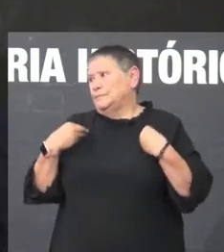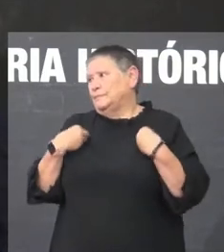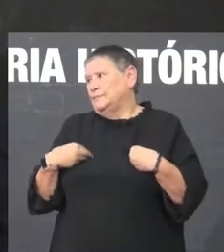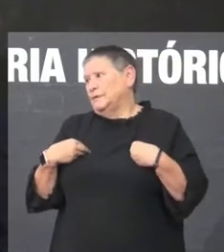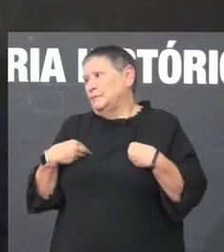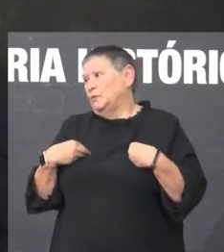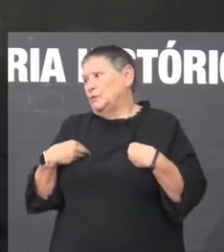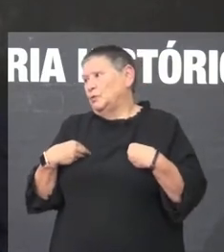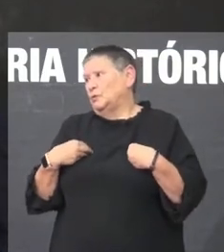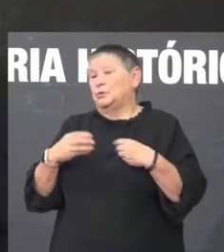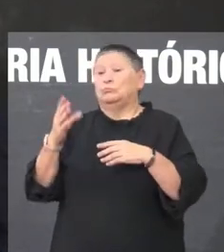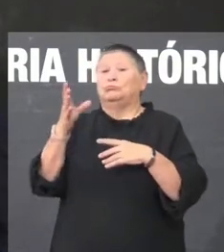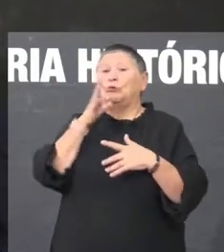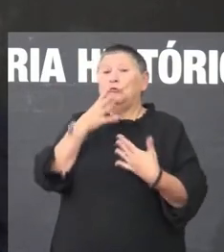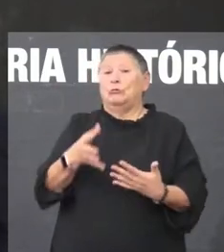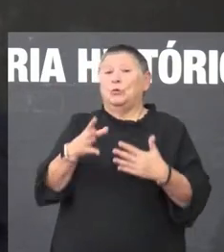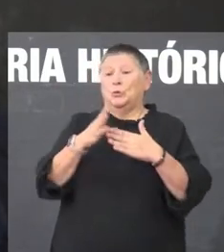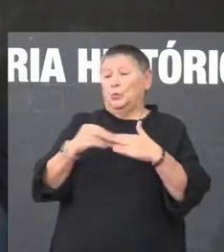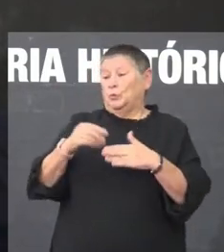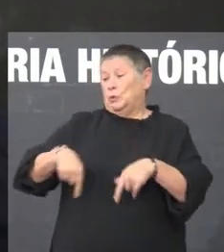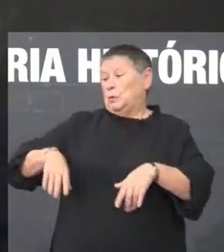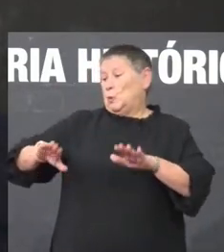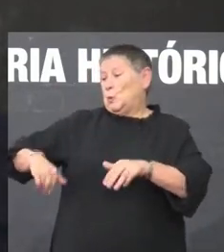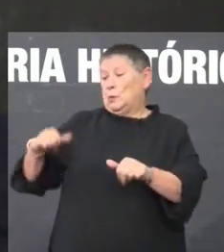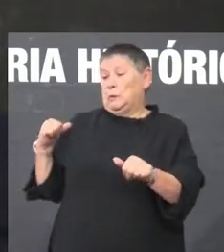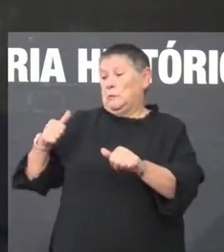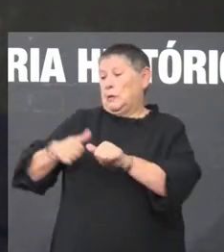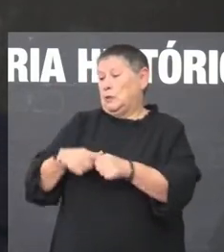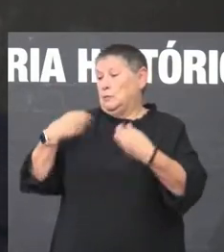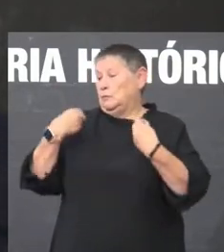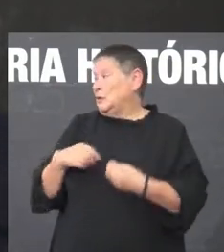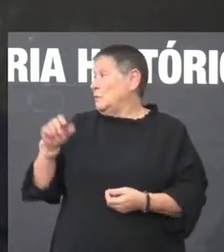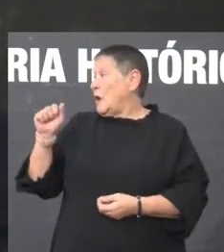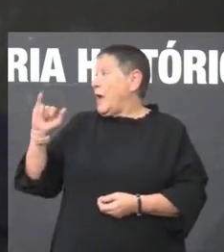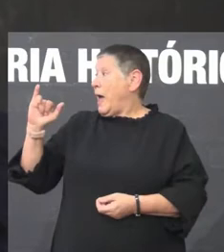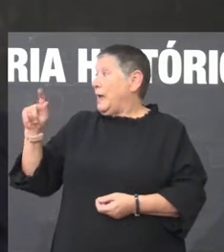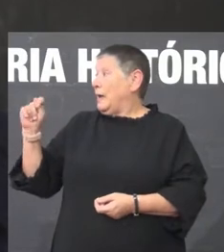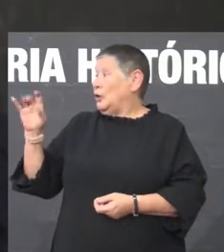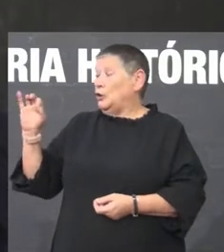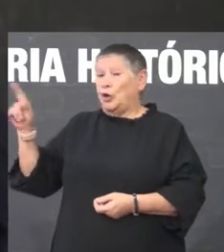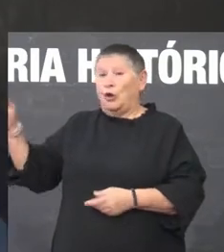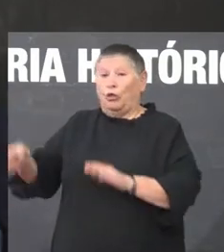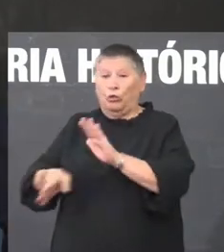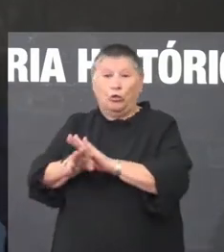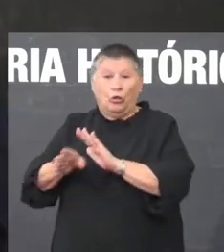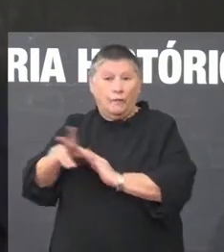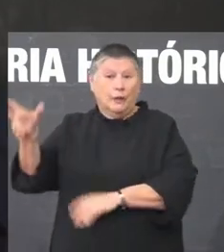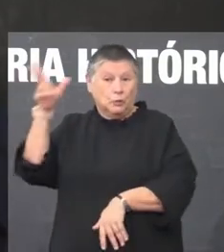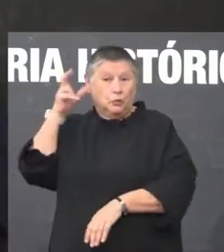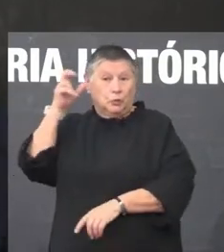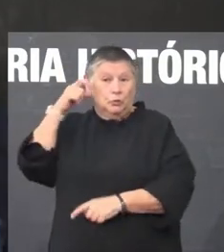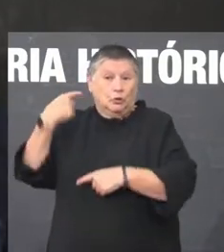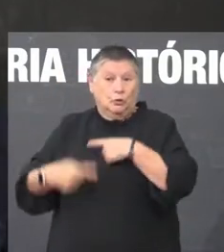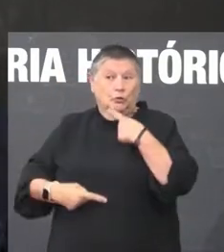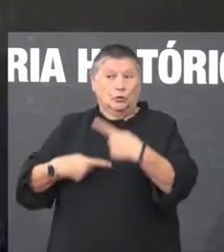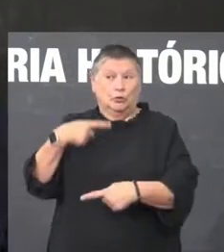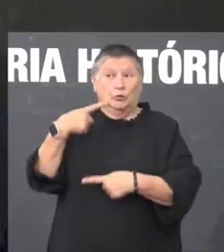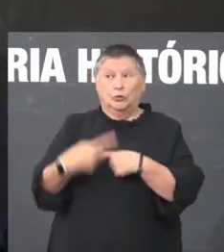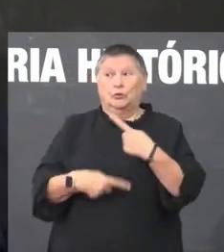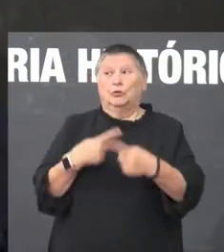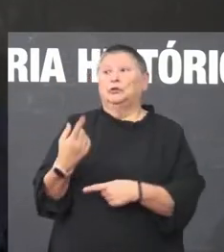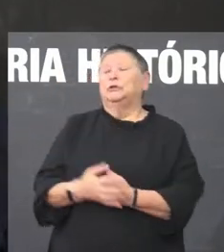los utilizados en los últimos años y que Aitor todavía sigue escuchando día tras día en